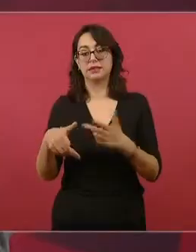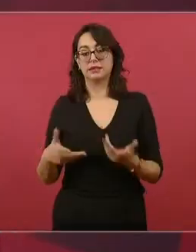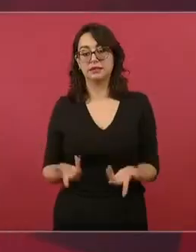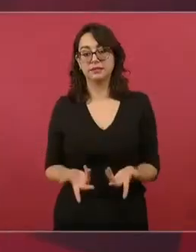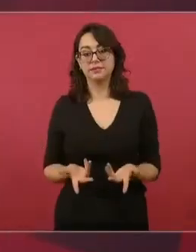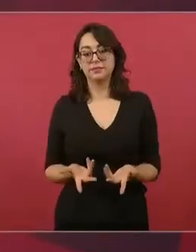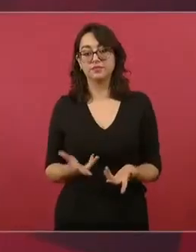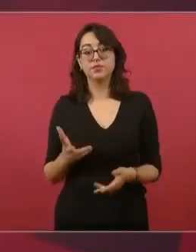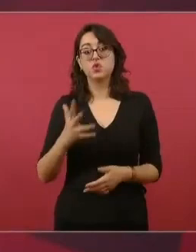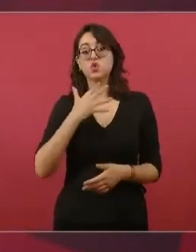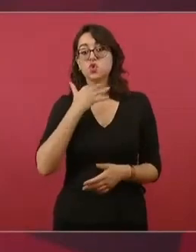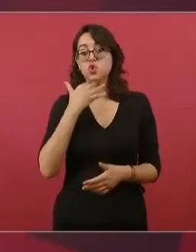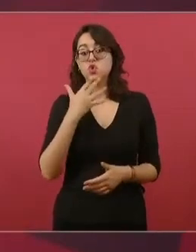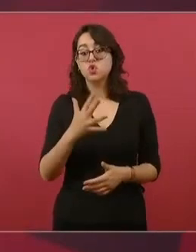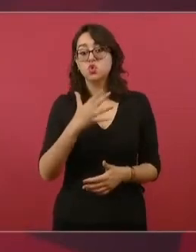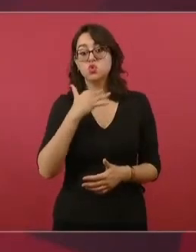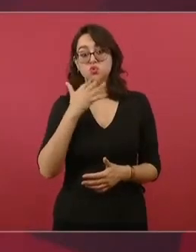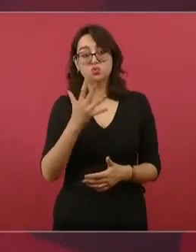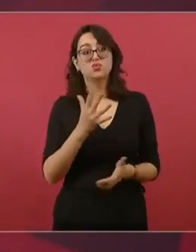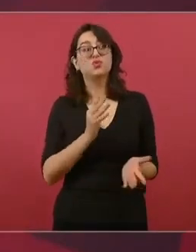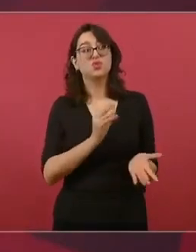arrancar de raíz